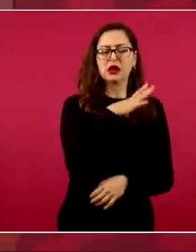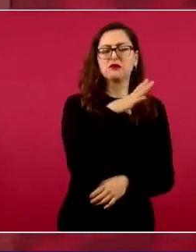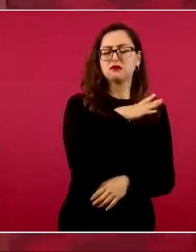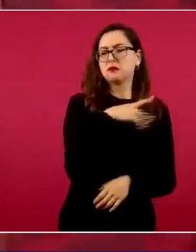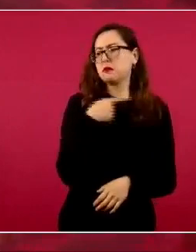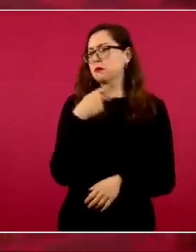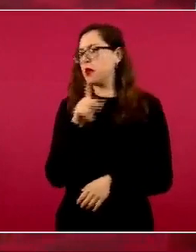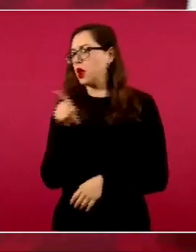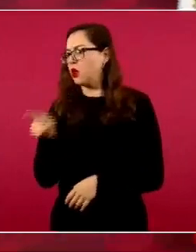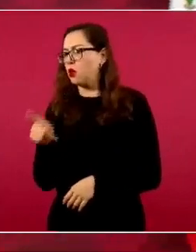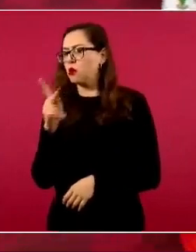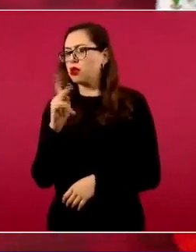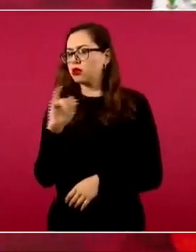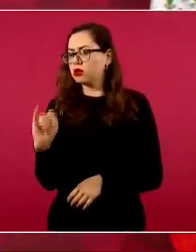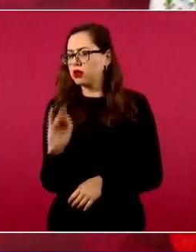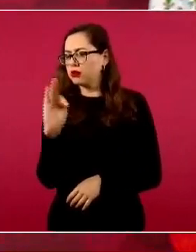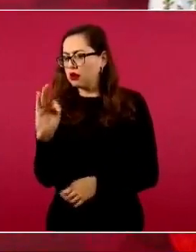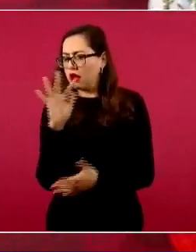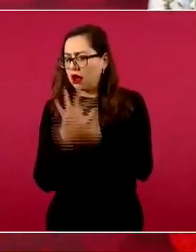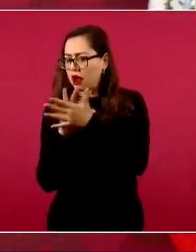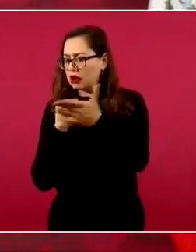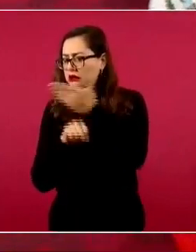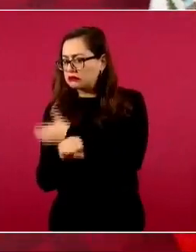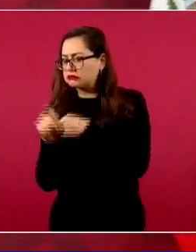Entonces me preguntas